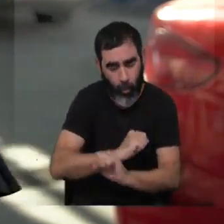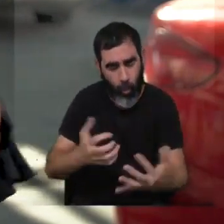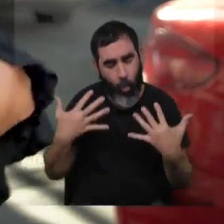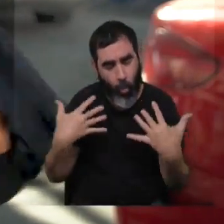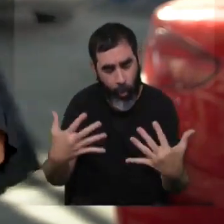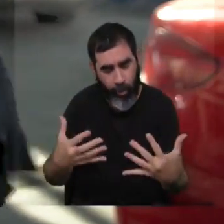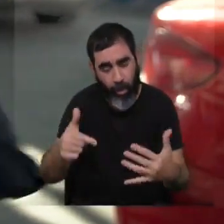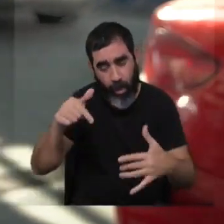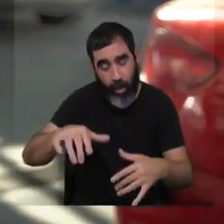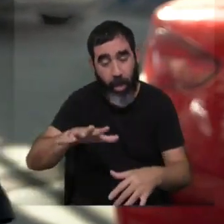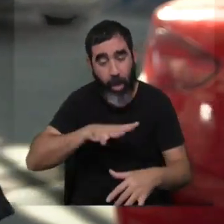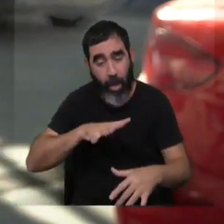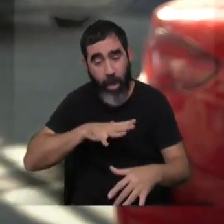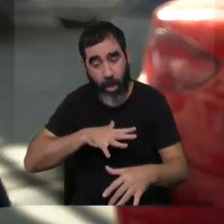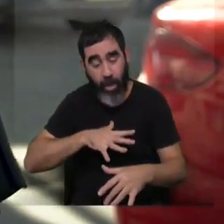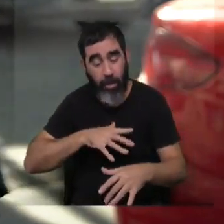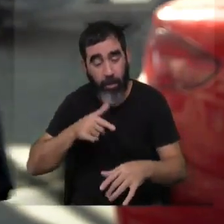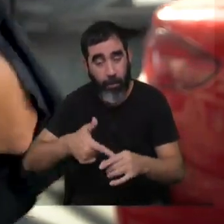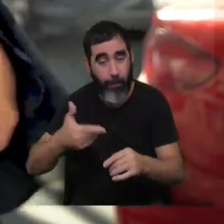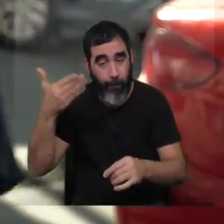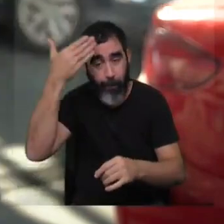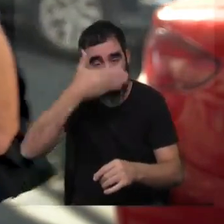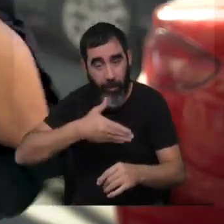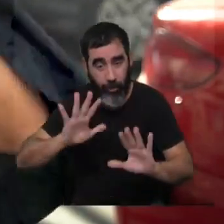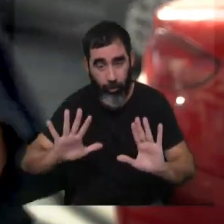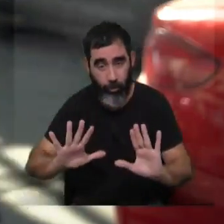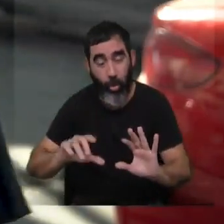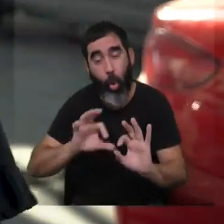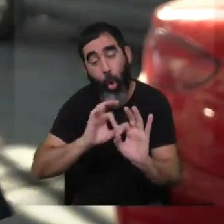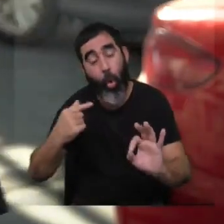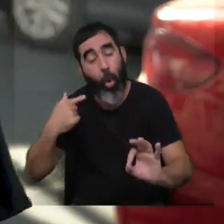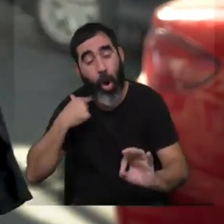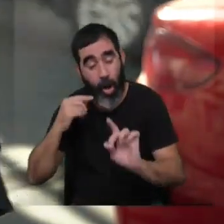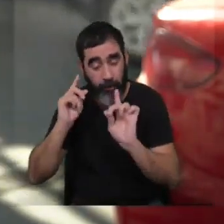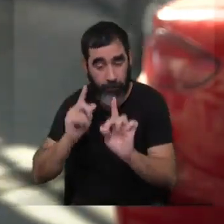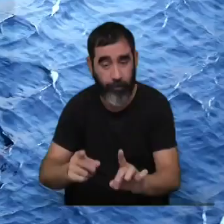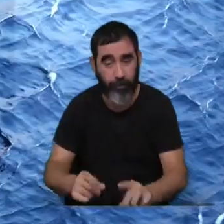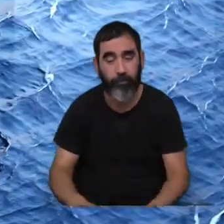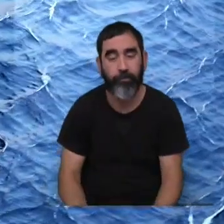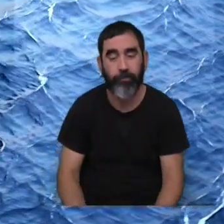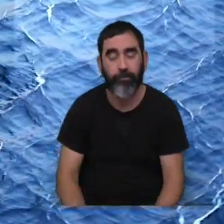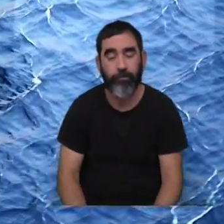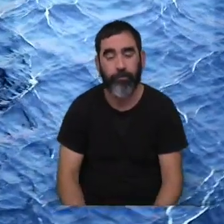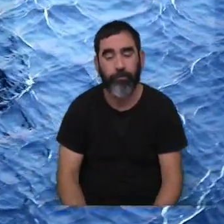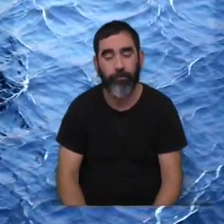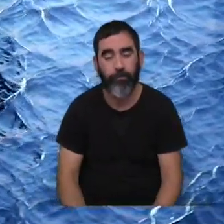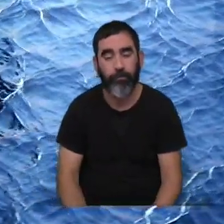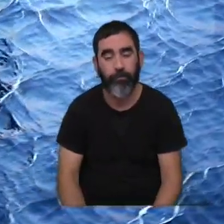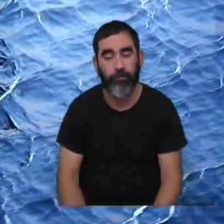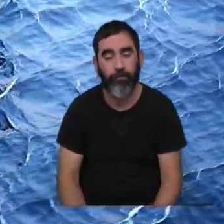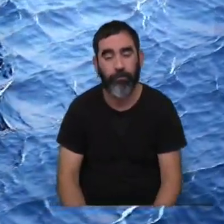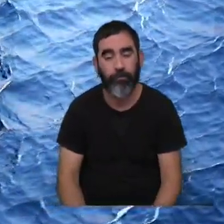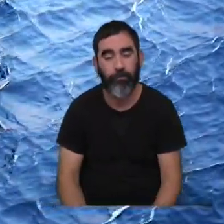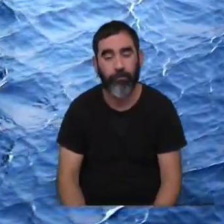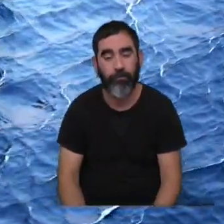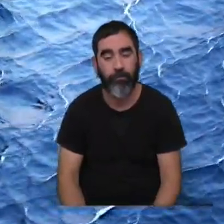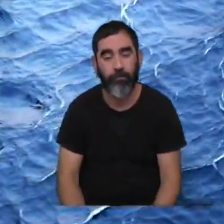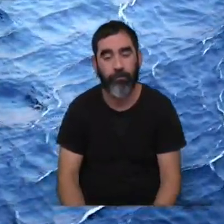en mi opinión, de tener hidrocarburos, petróleo, biogás en el área marítima.